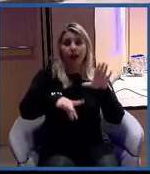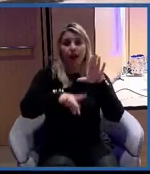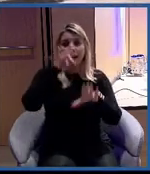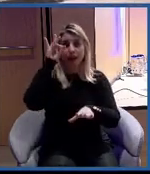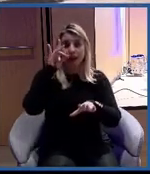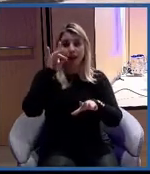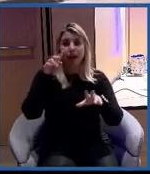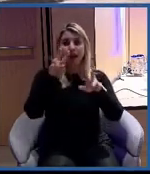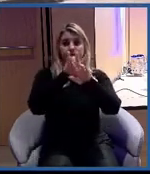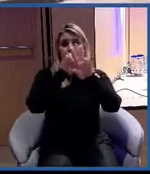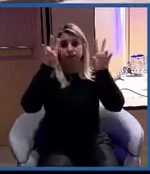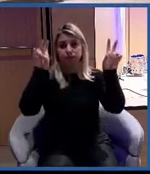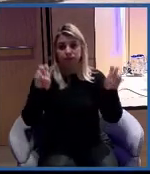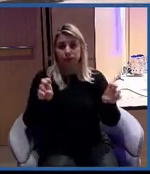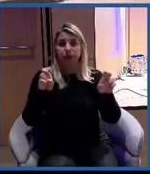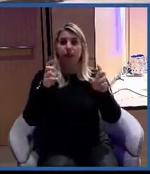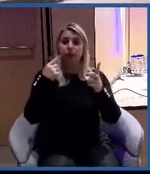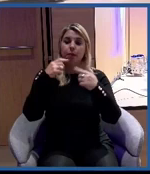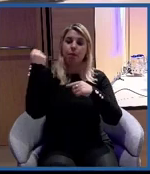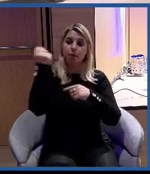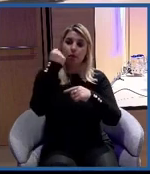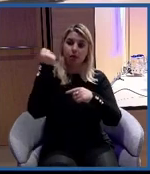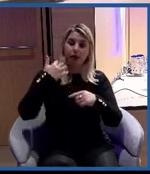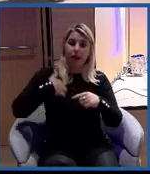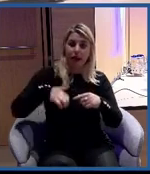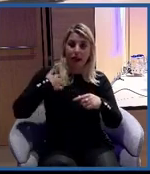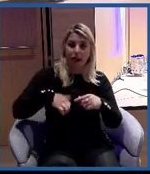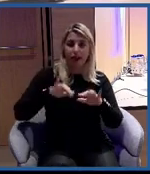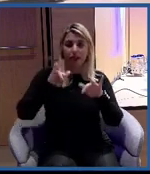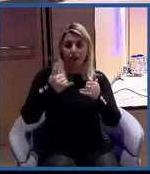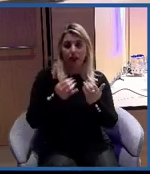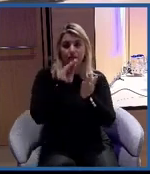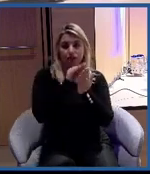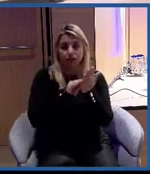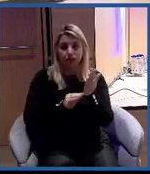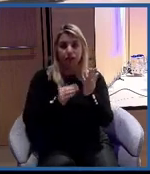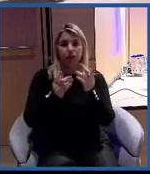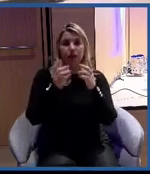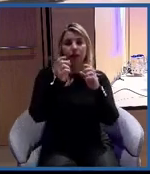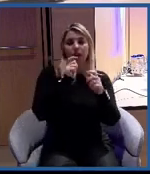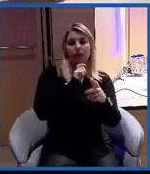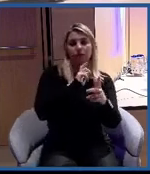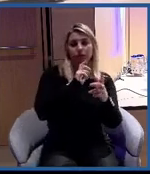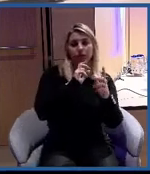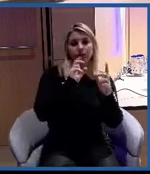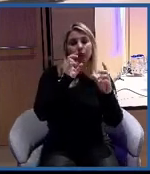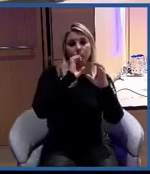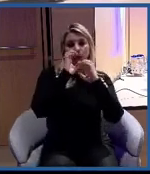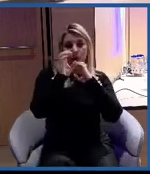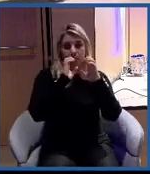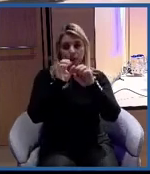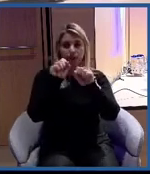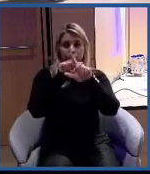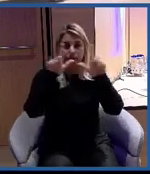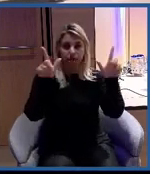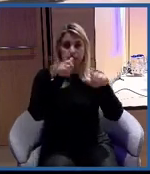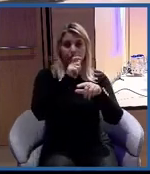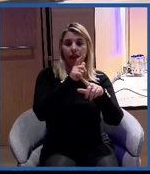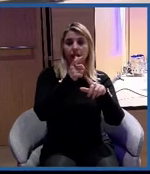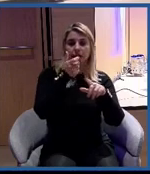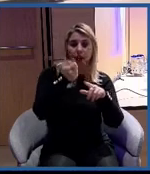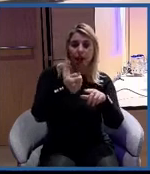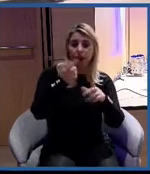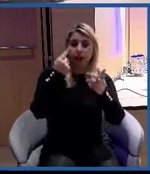temáticas que son relevantes en Argentina que están en agenda que se hablan en medios de comunicación hicimos un par de encuestas